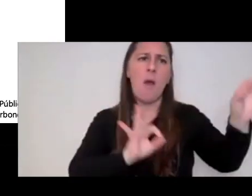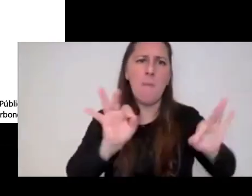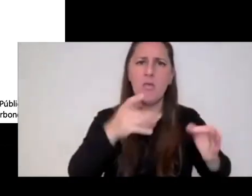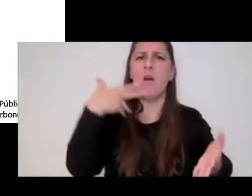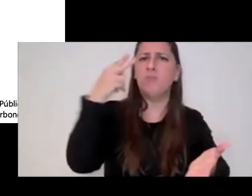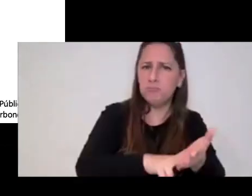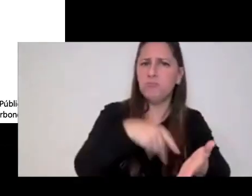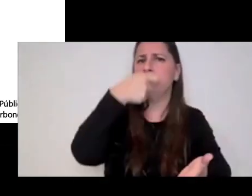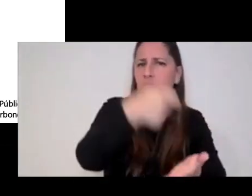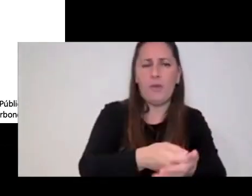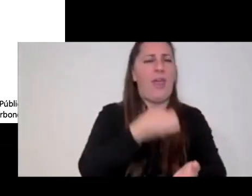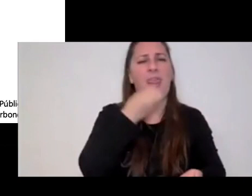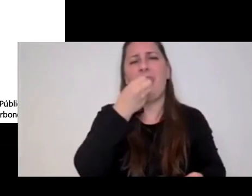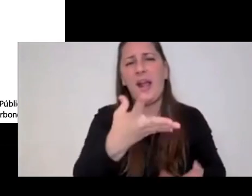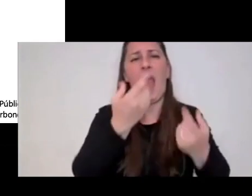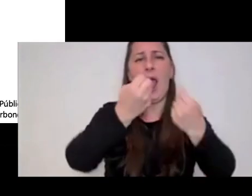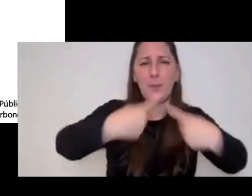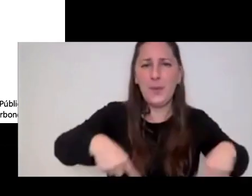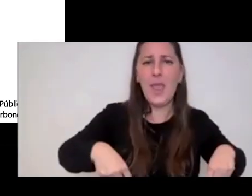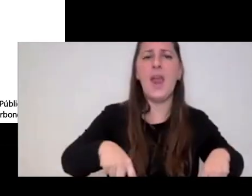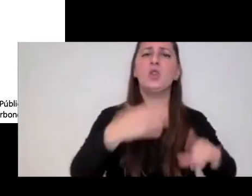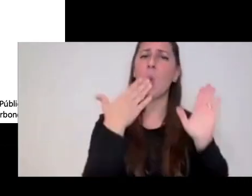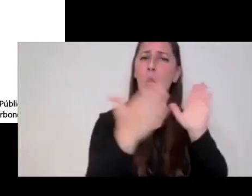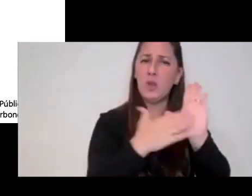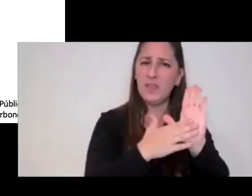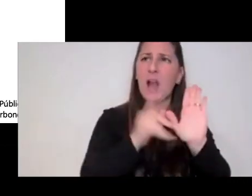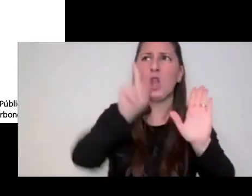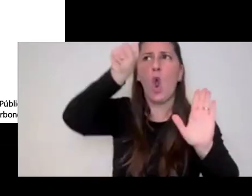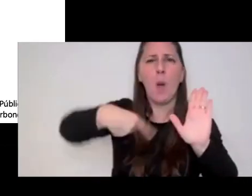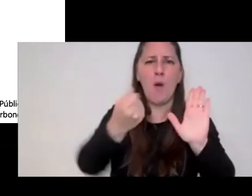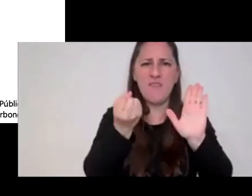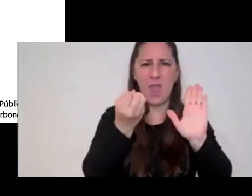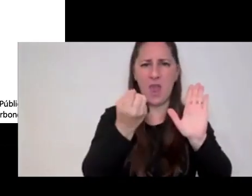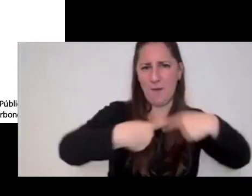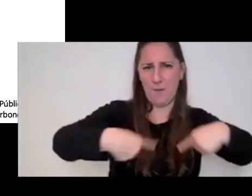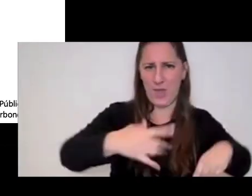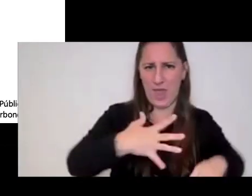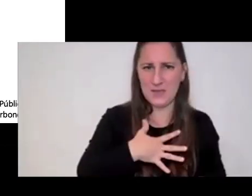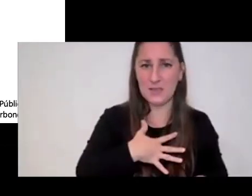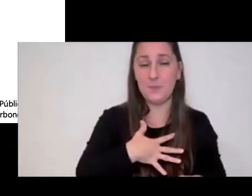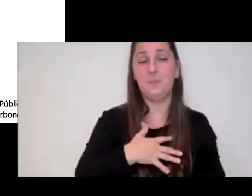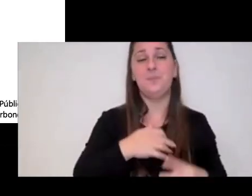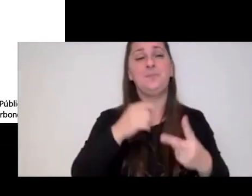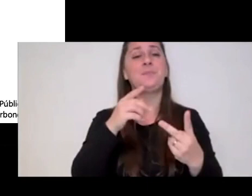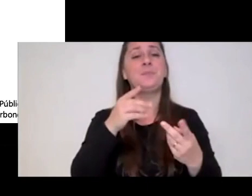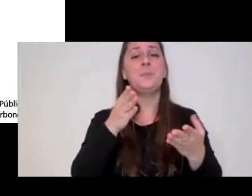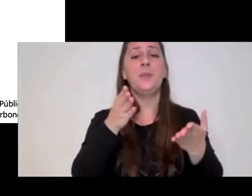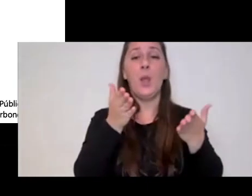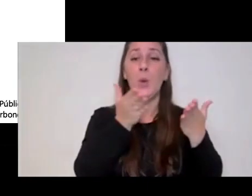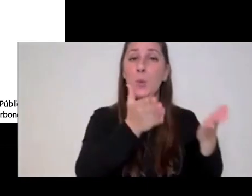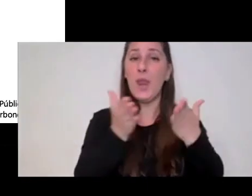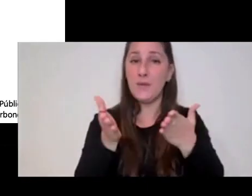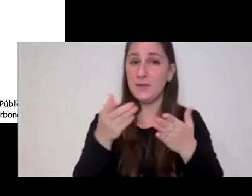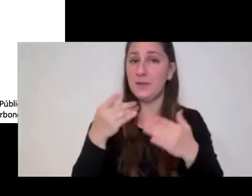declarando los bienes y justificando sus orígenes de fondos, ¿no? Y los beneficios que vamos a estar viendo, trabajando, se